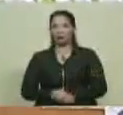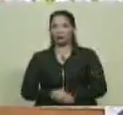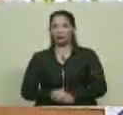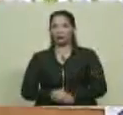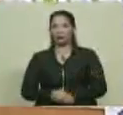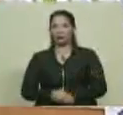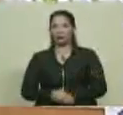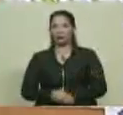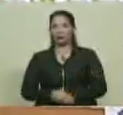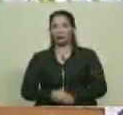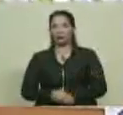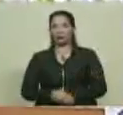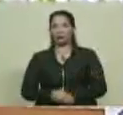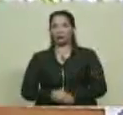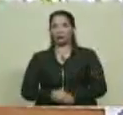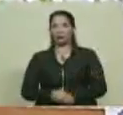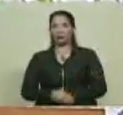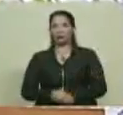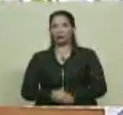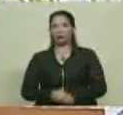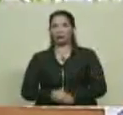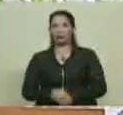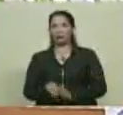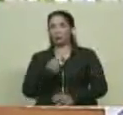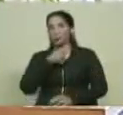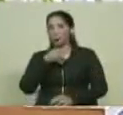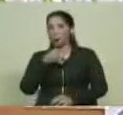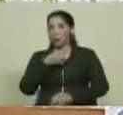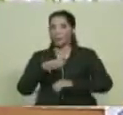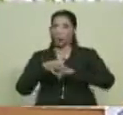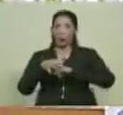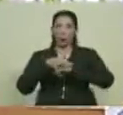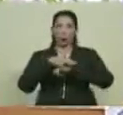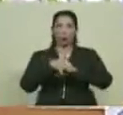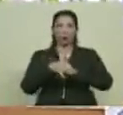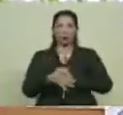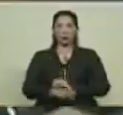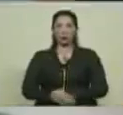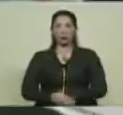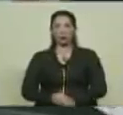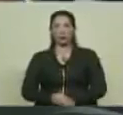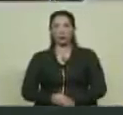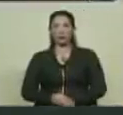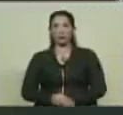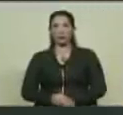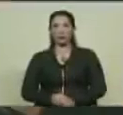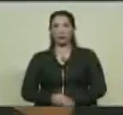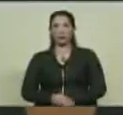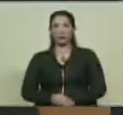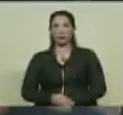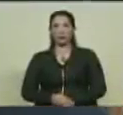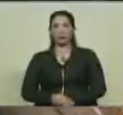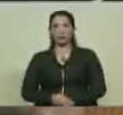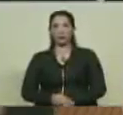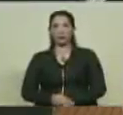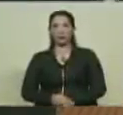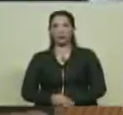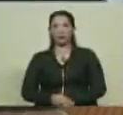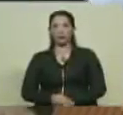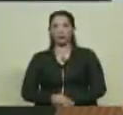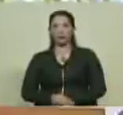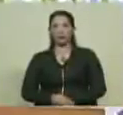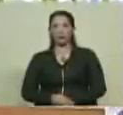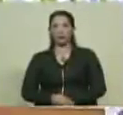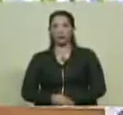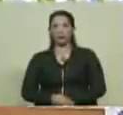Ciudadano Edilio López, cronista del municipio. La historia viva. Ciudadanos distinguidos,